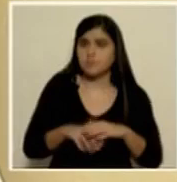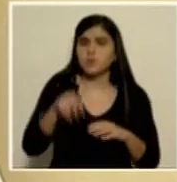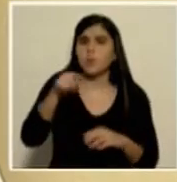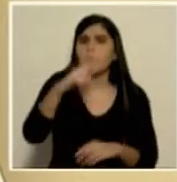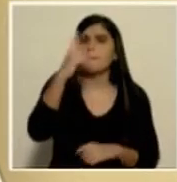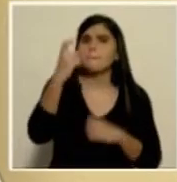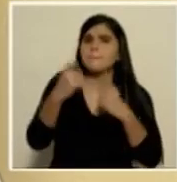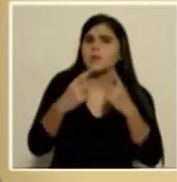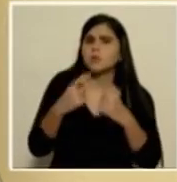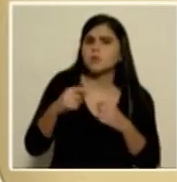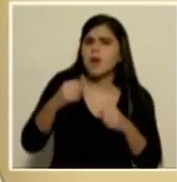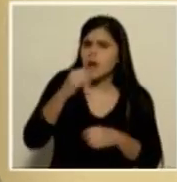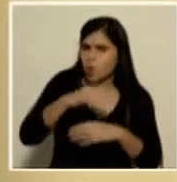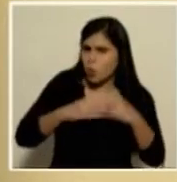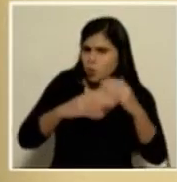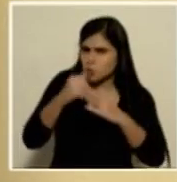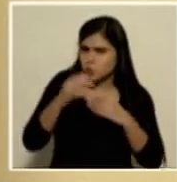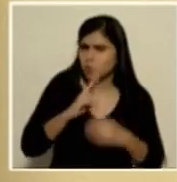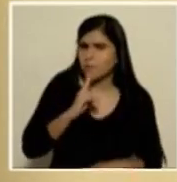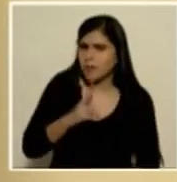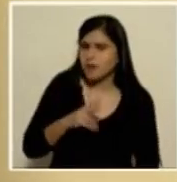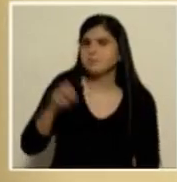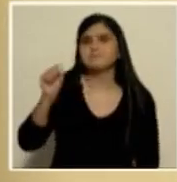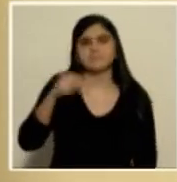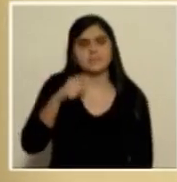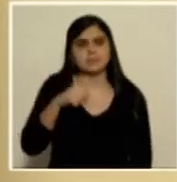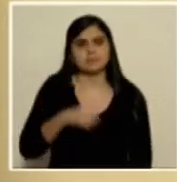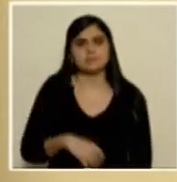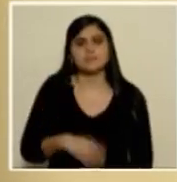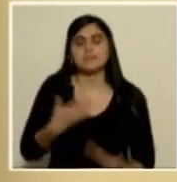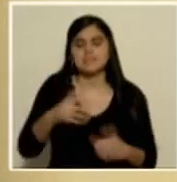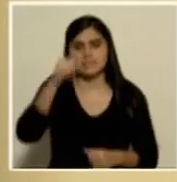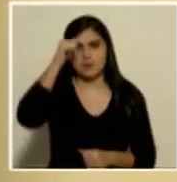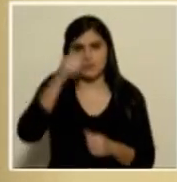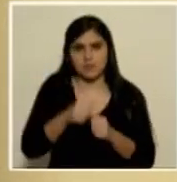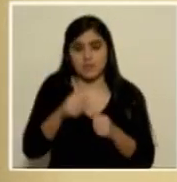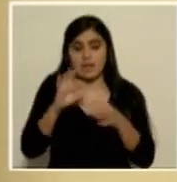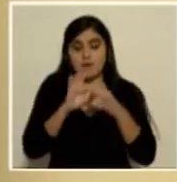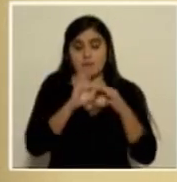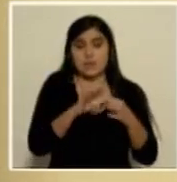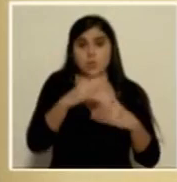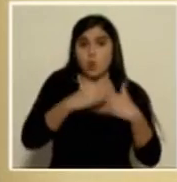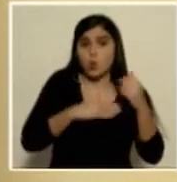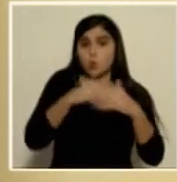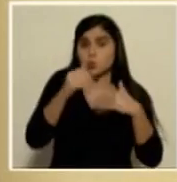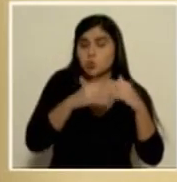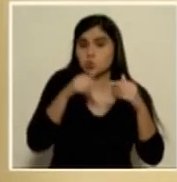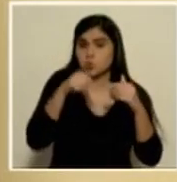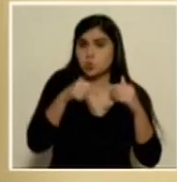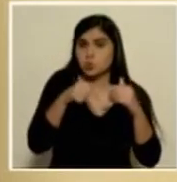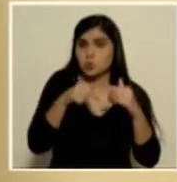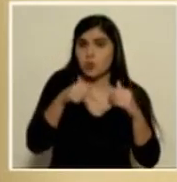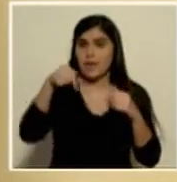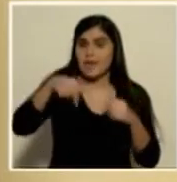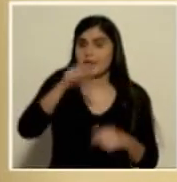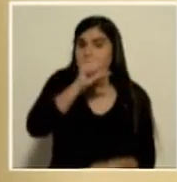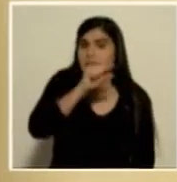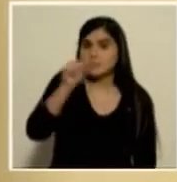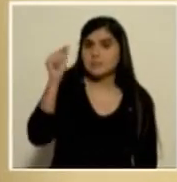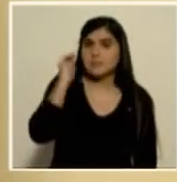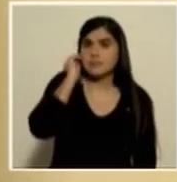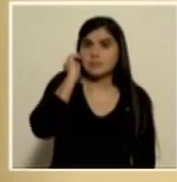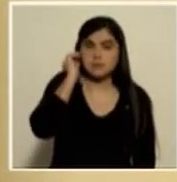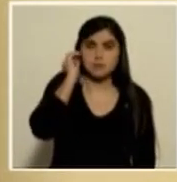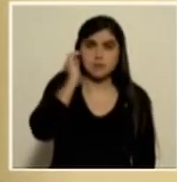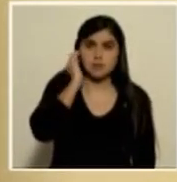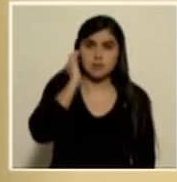consultaba sobre construcción también. Sí. Ya recordé, gracias. El tema de construcción es justamente en esta semana, para los cantones